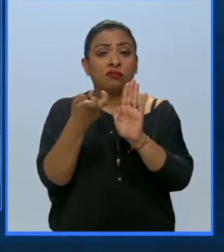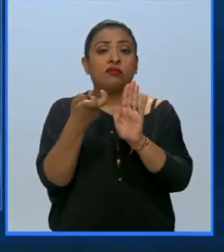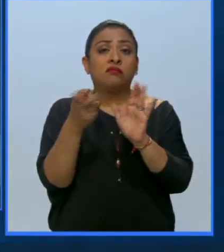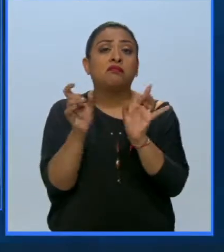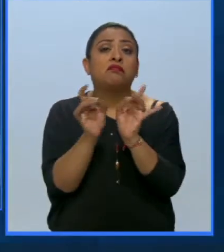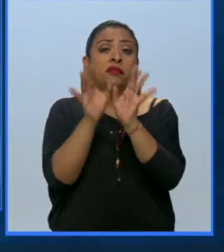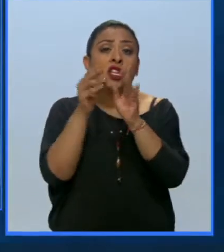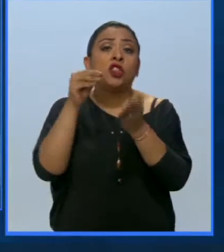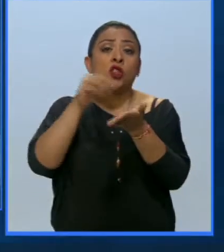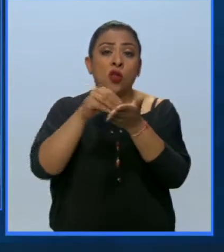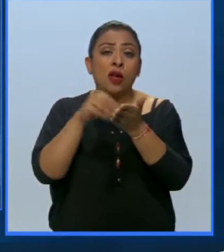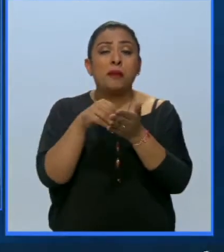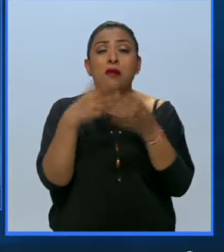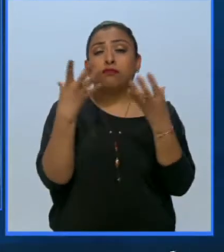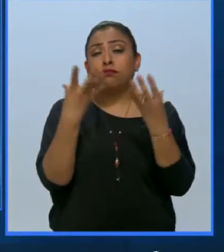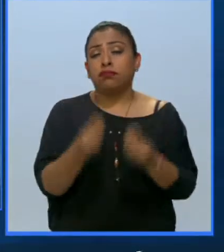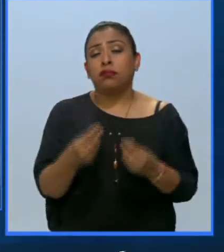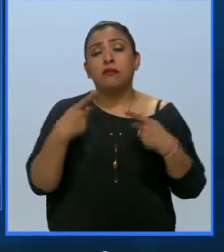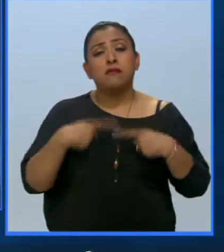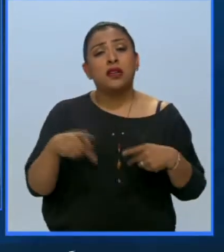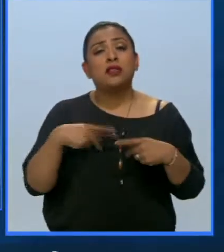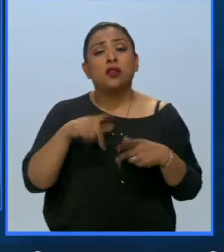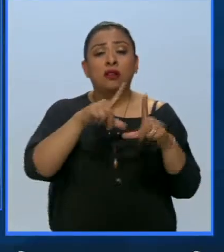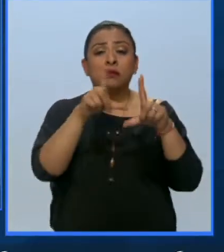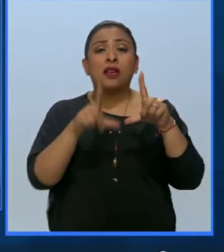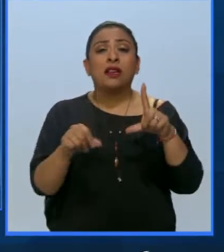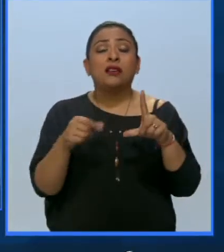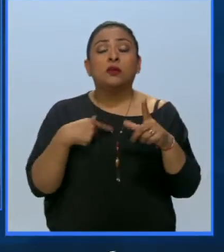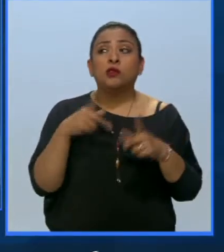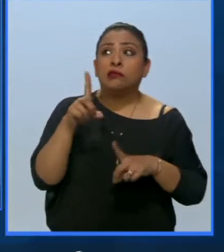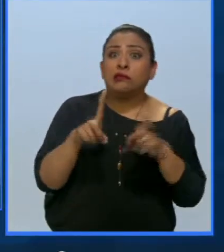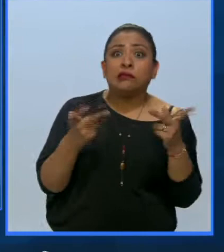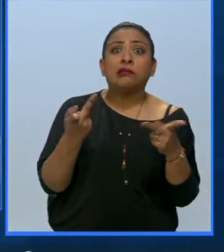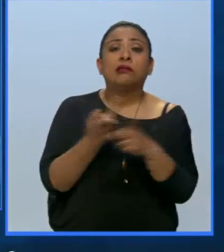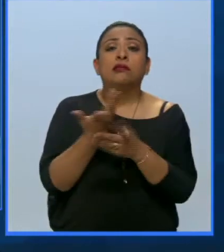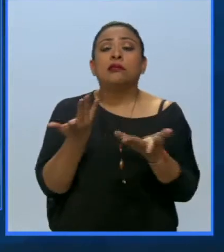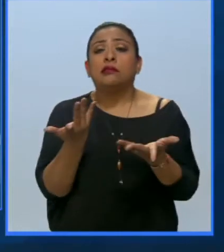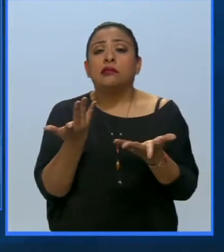viven cientos de personas en el país a la sombra de la incertidumbre.